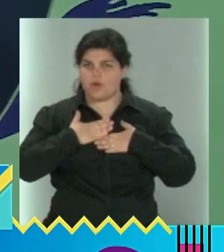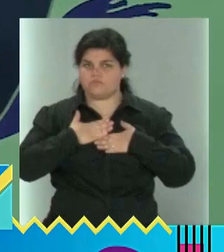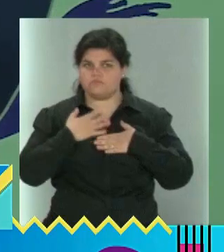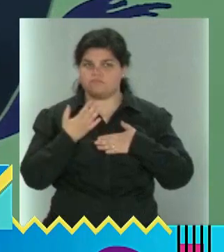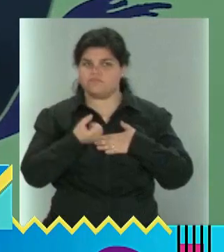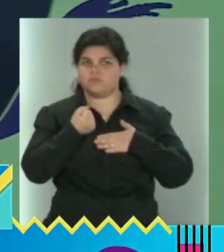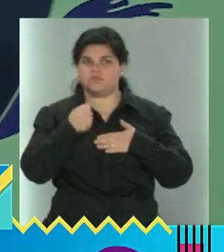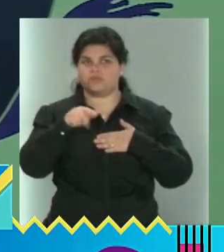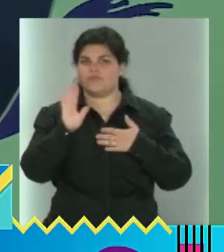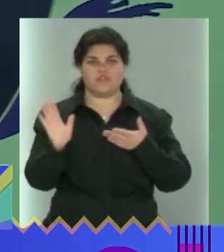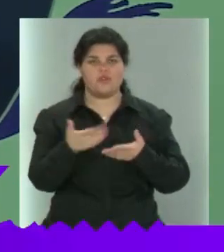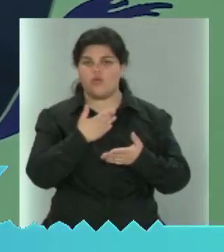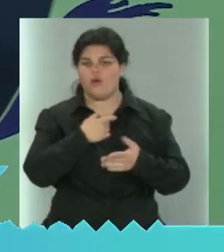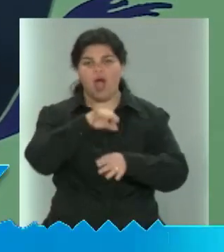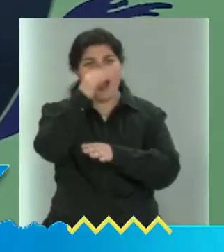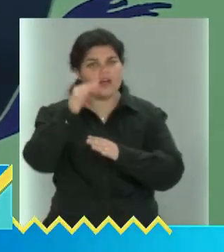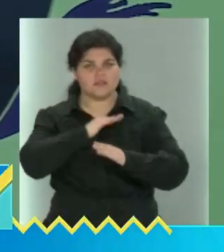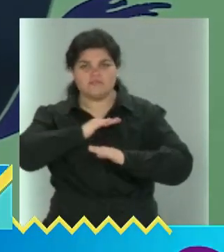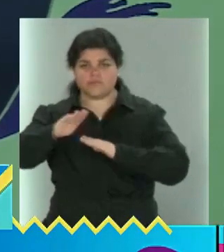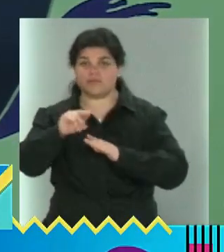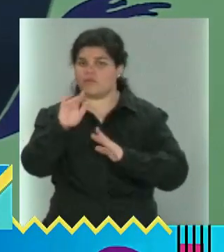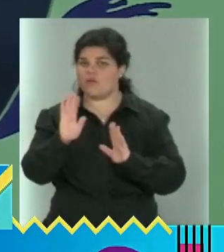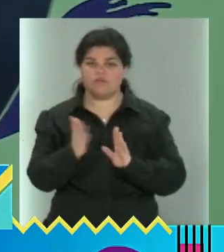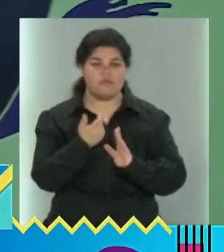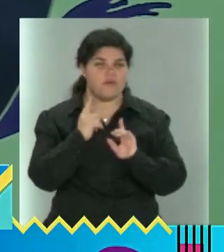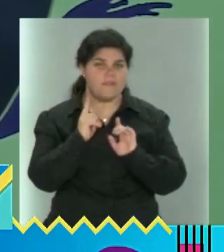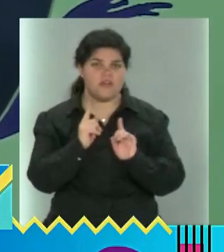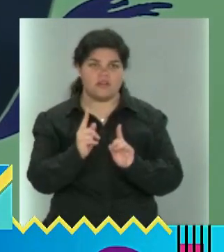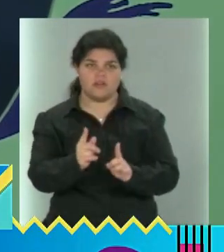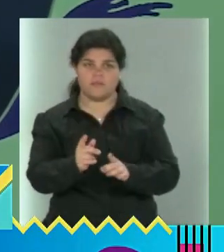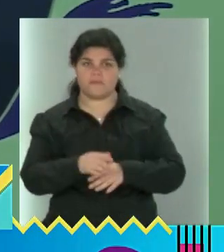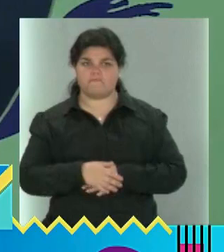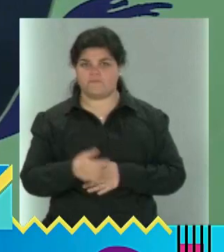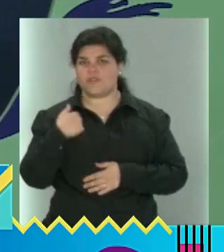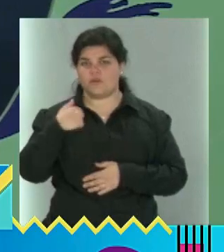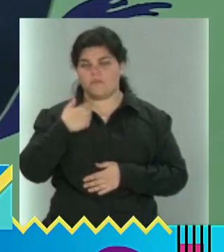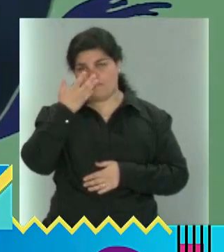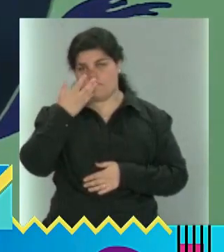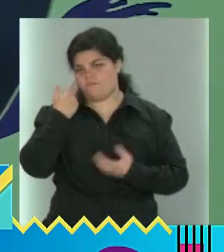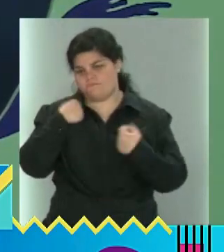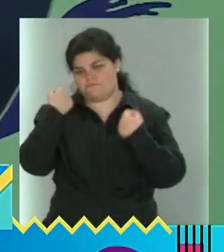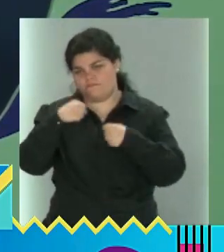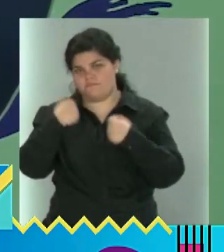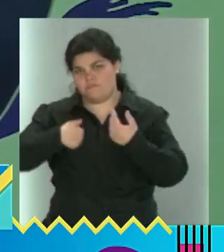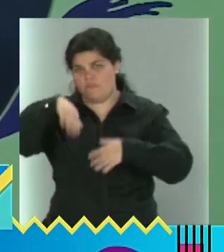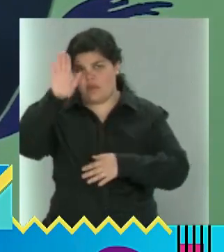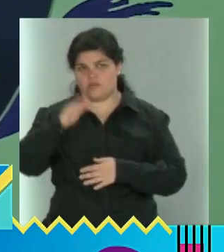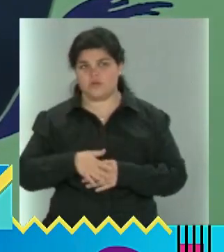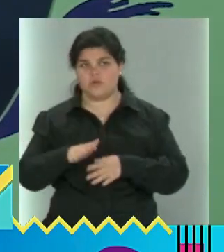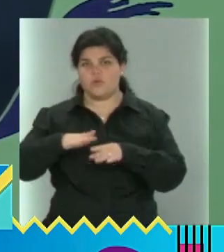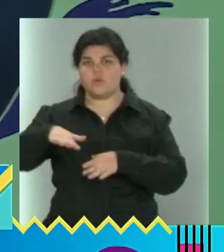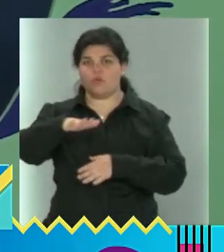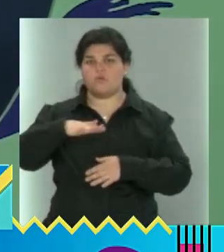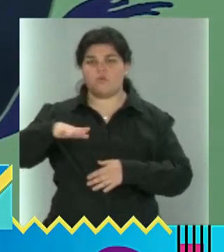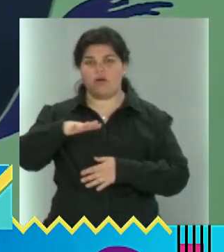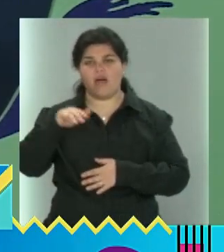marciales tienen que ver con eso, pero hablo por la que practico más. Surgir un templo, en un templo de